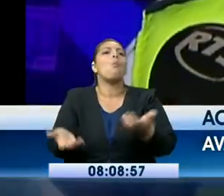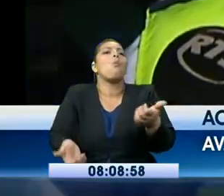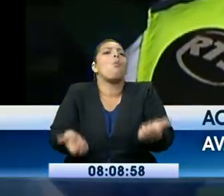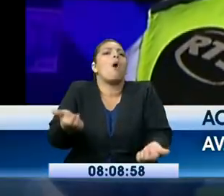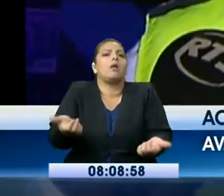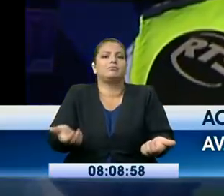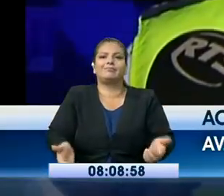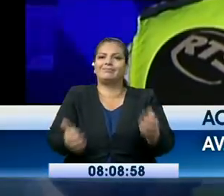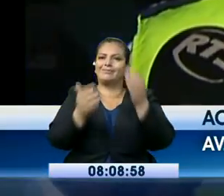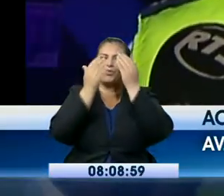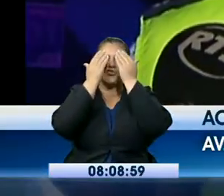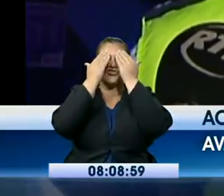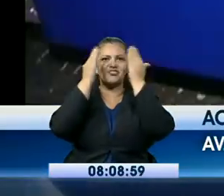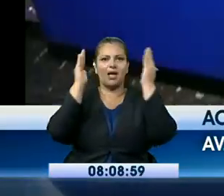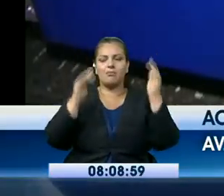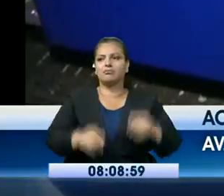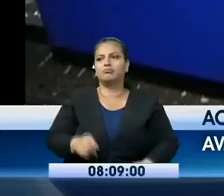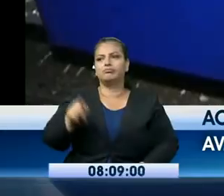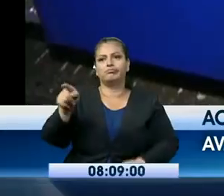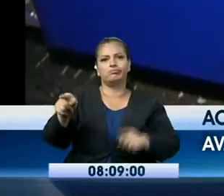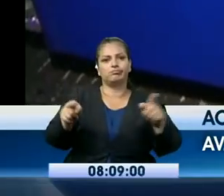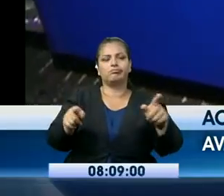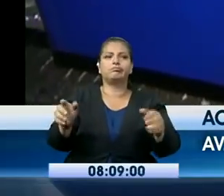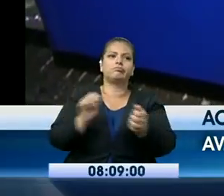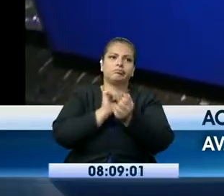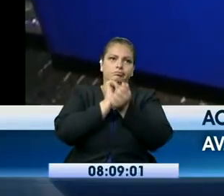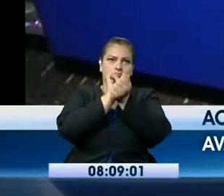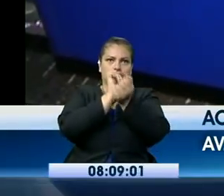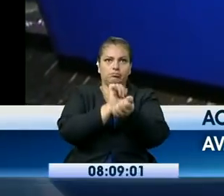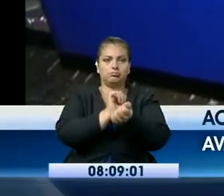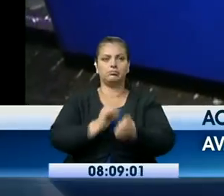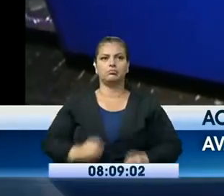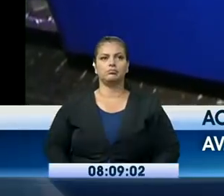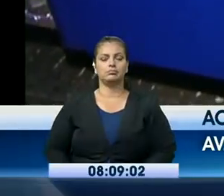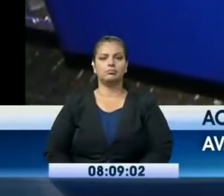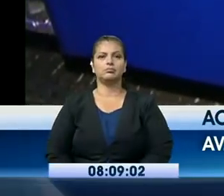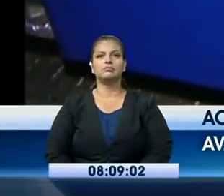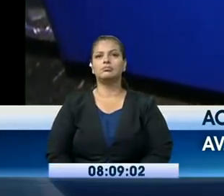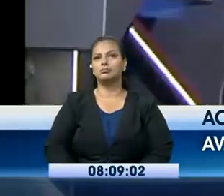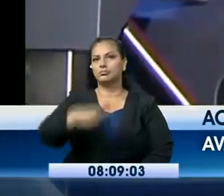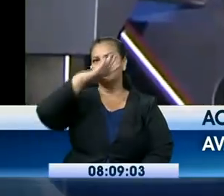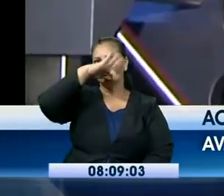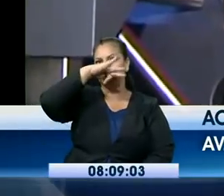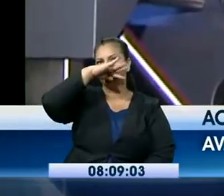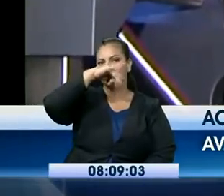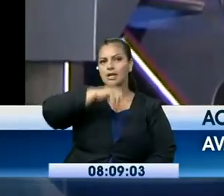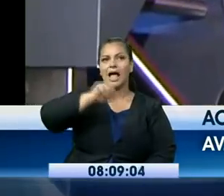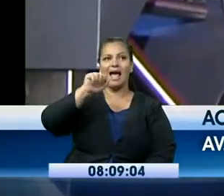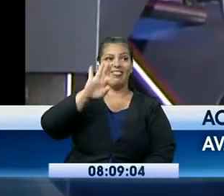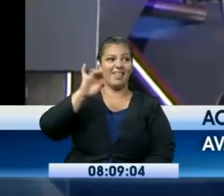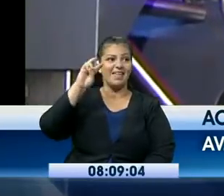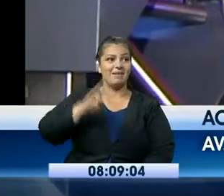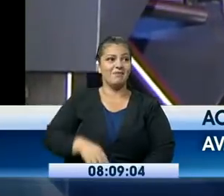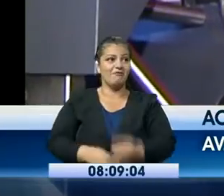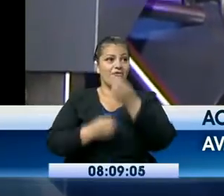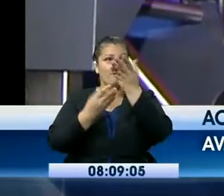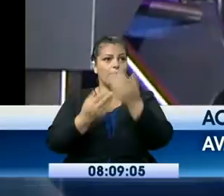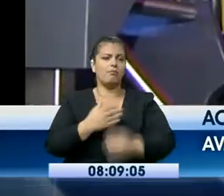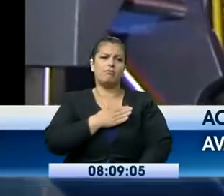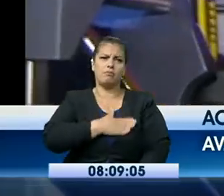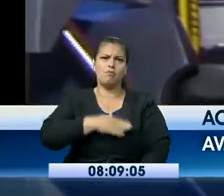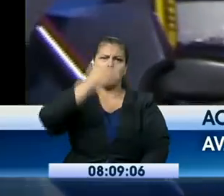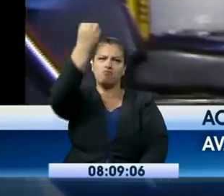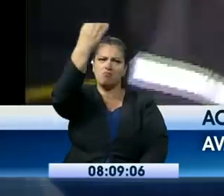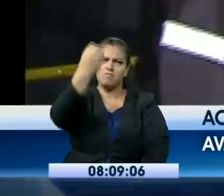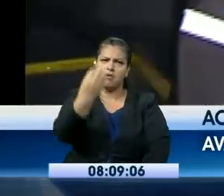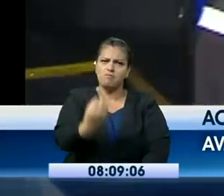que van a ser los señores peritos lo que hacen hincapié los elementos de la atm es que todas las señales de tránsito deben ser